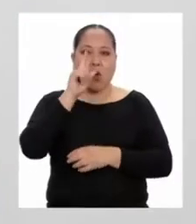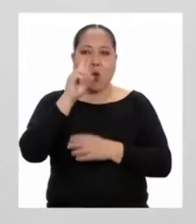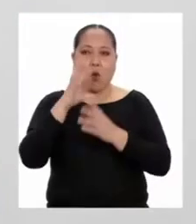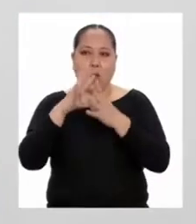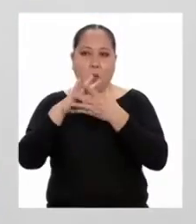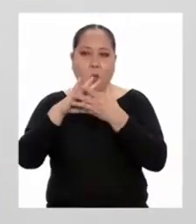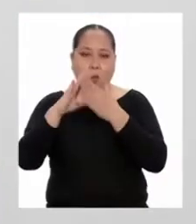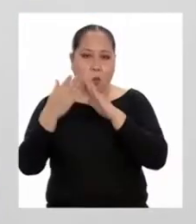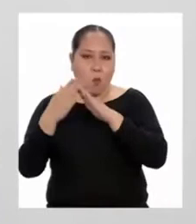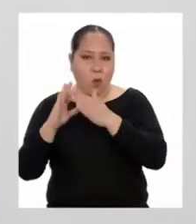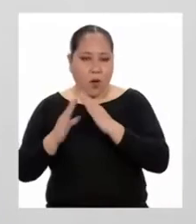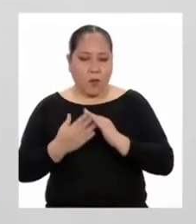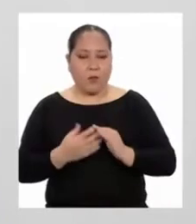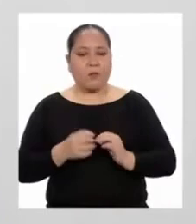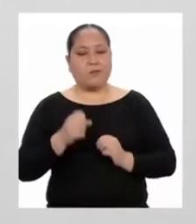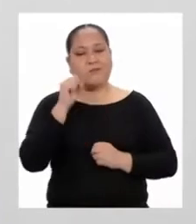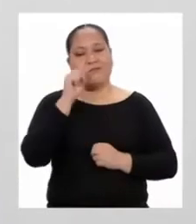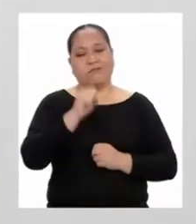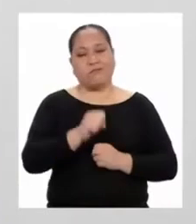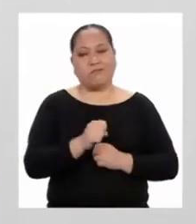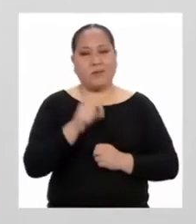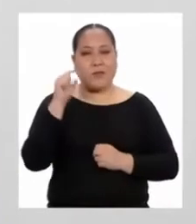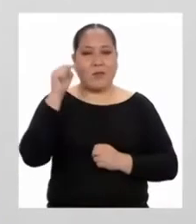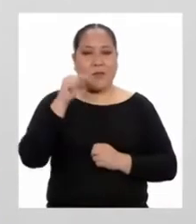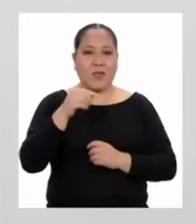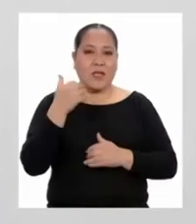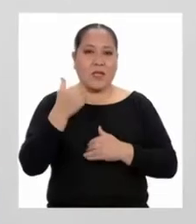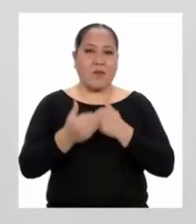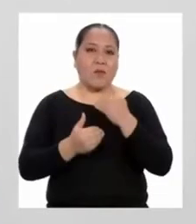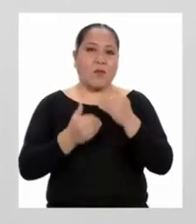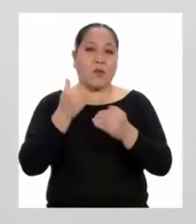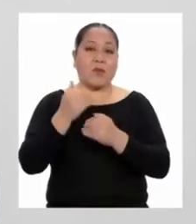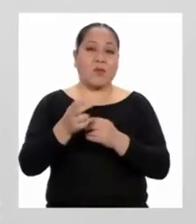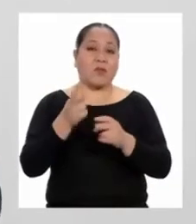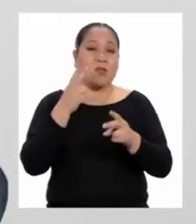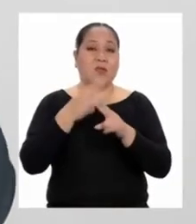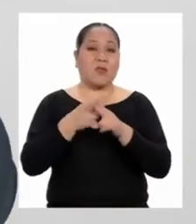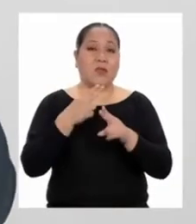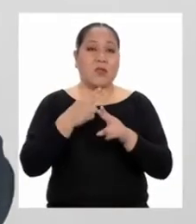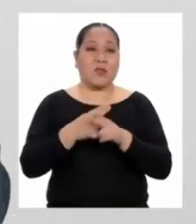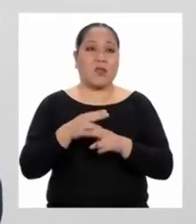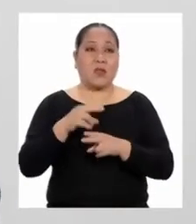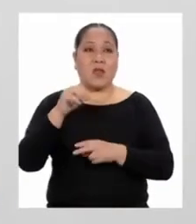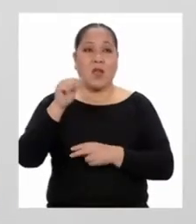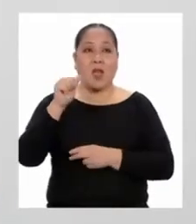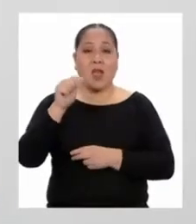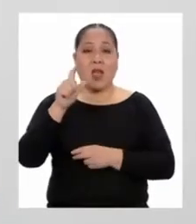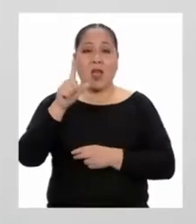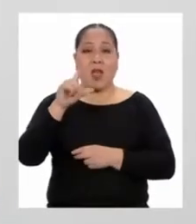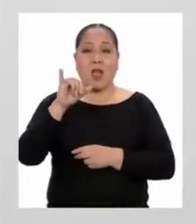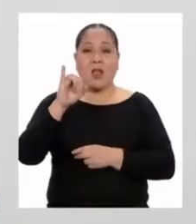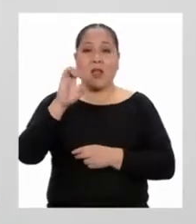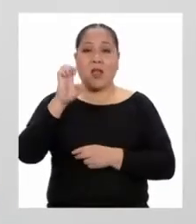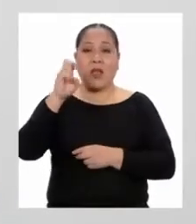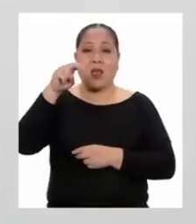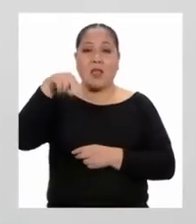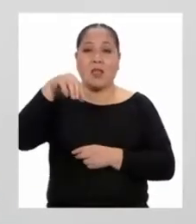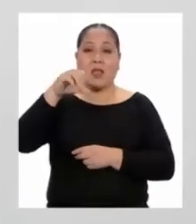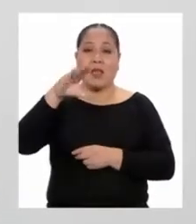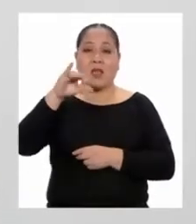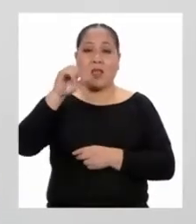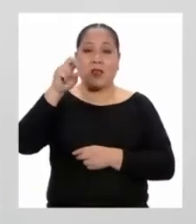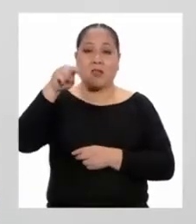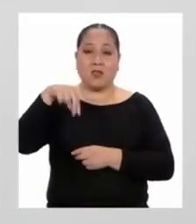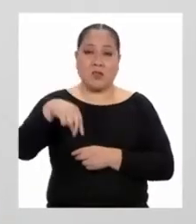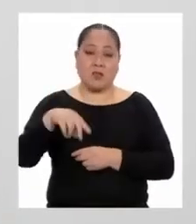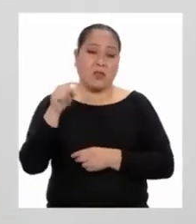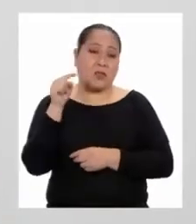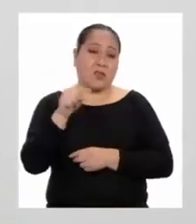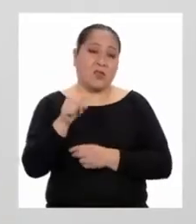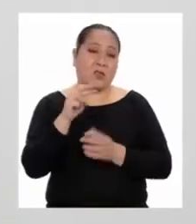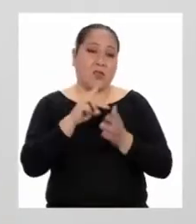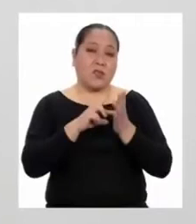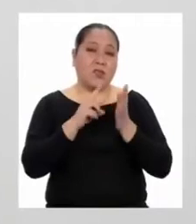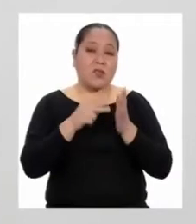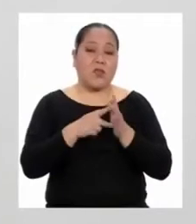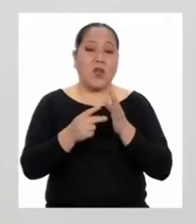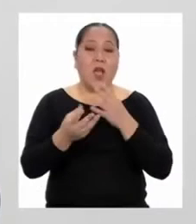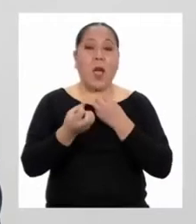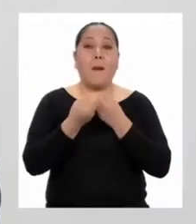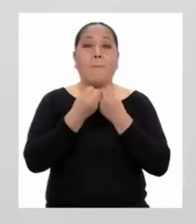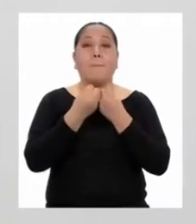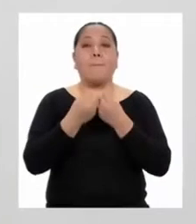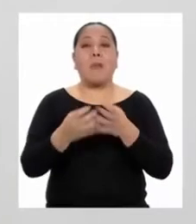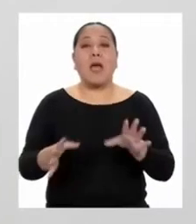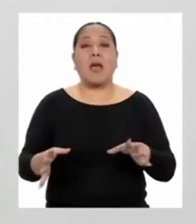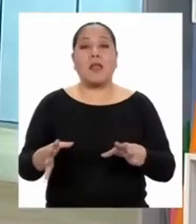es. A ese proceso se le llama alienación. Esto es, la pérdida